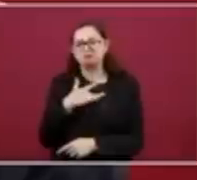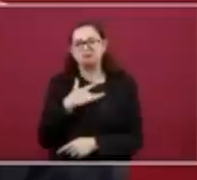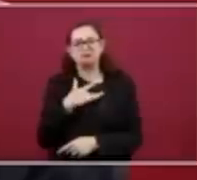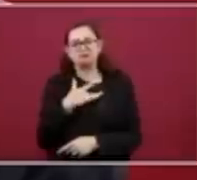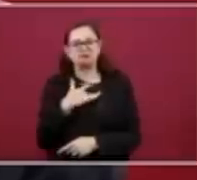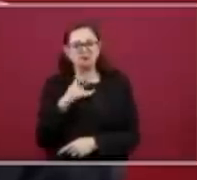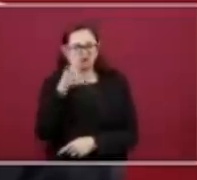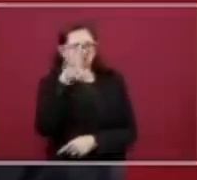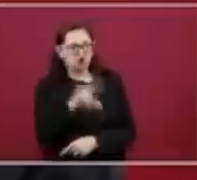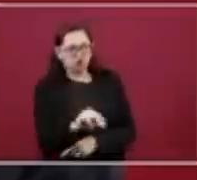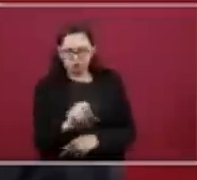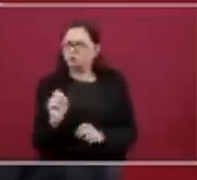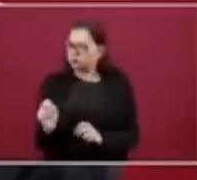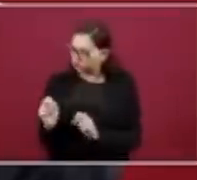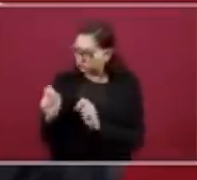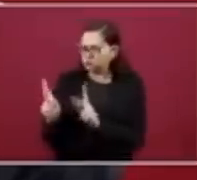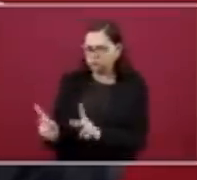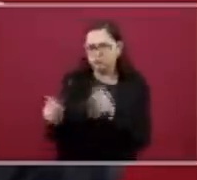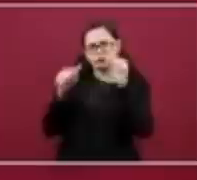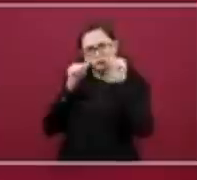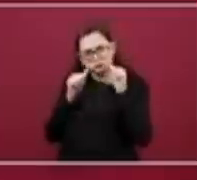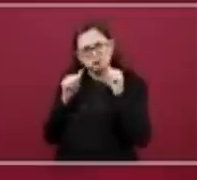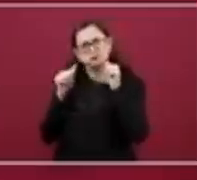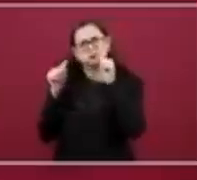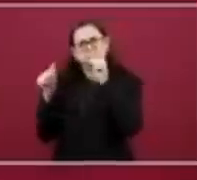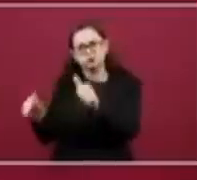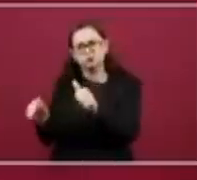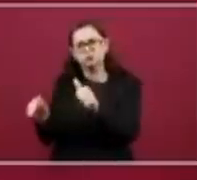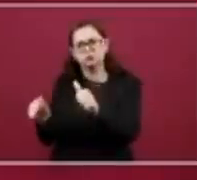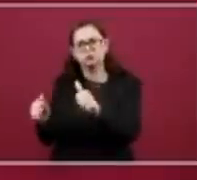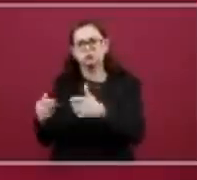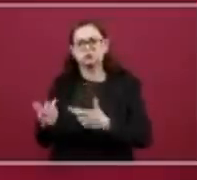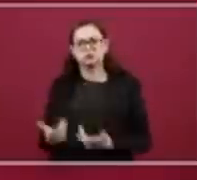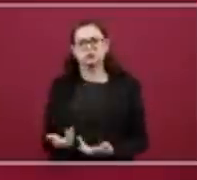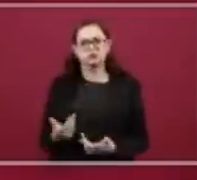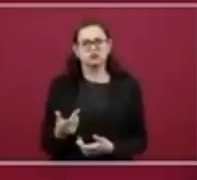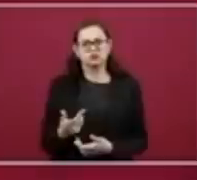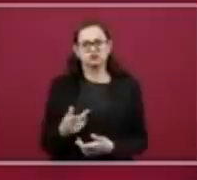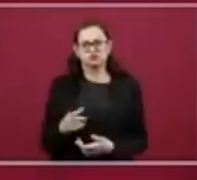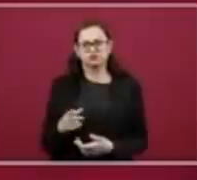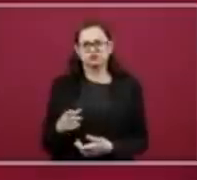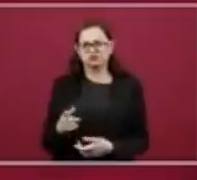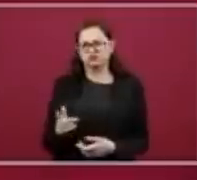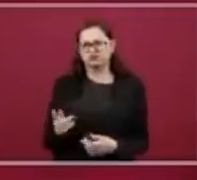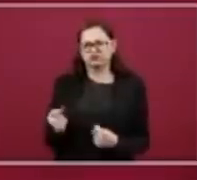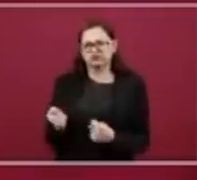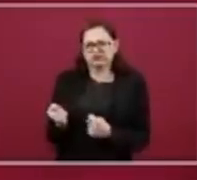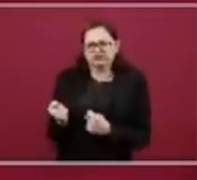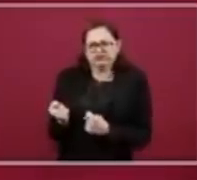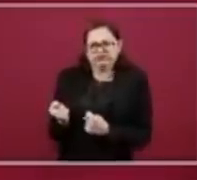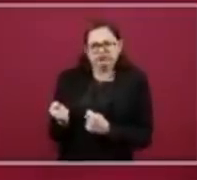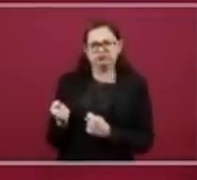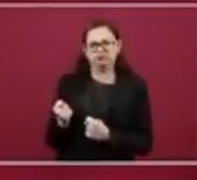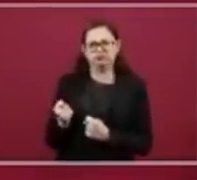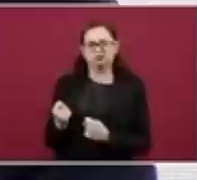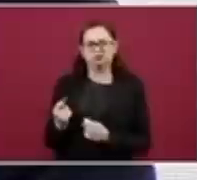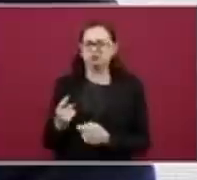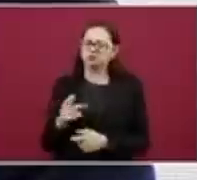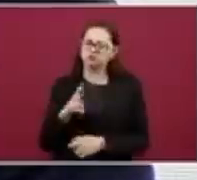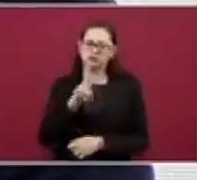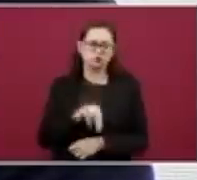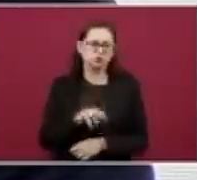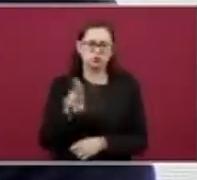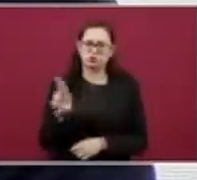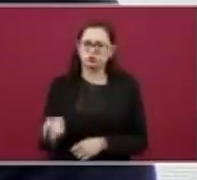tomados en cuenta. Nunca va a haber un acto arbitrario y